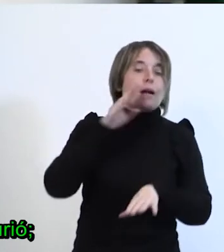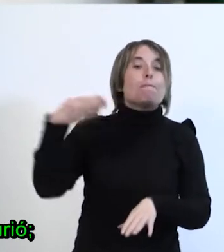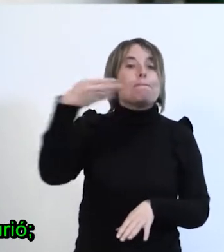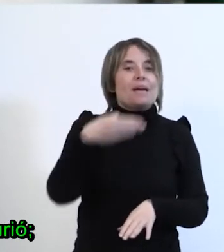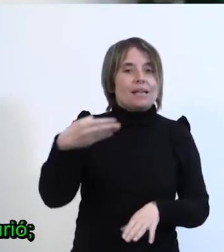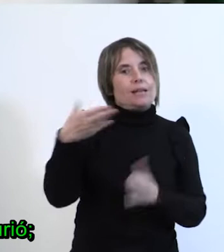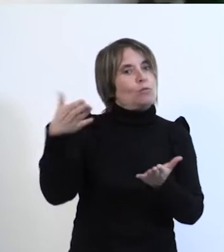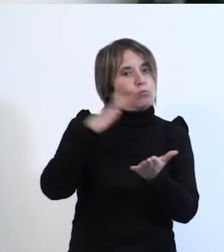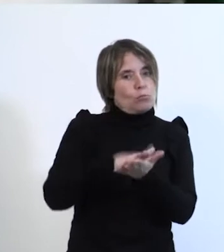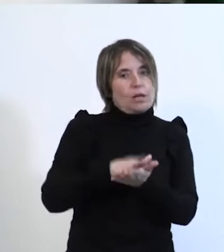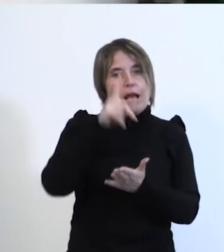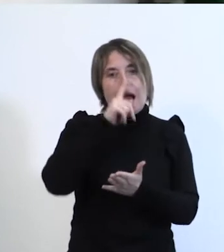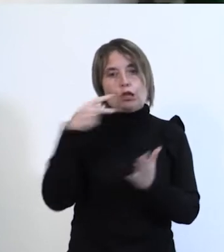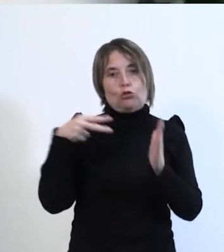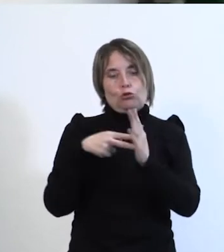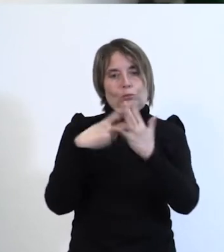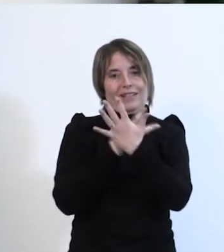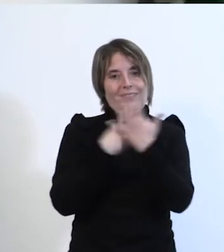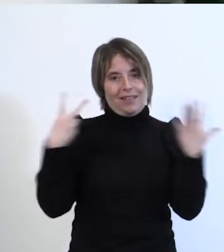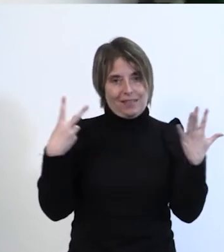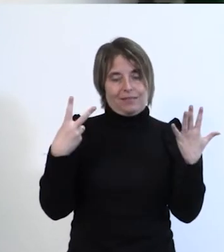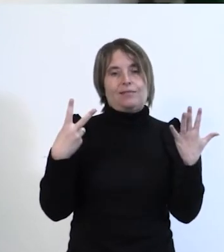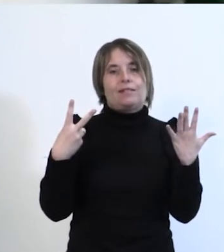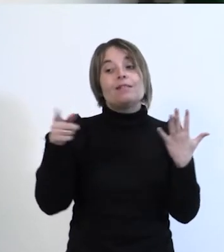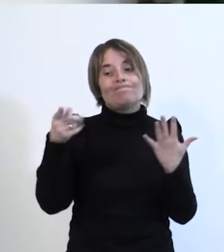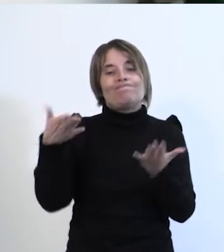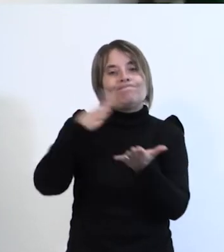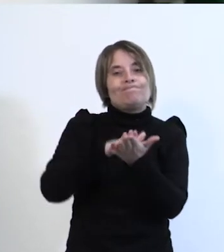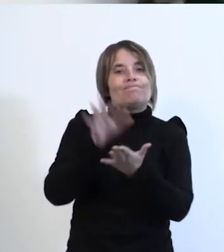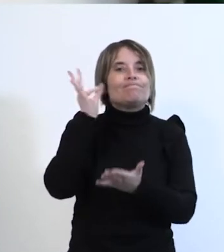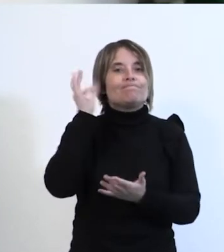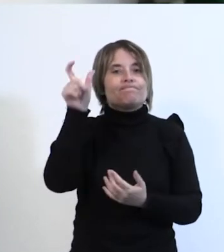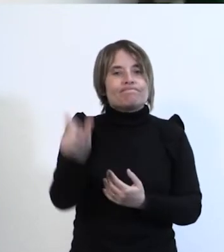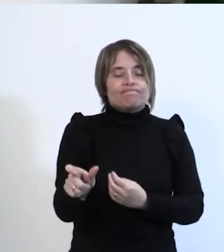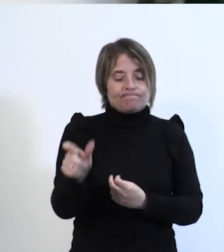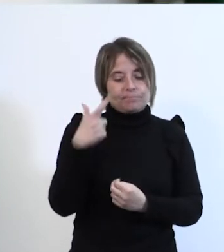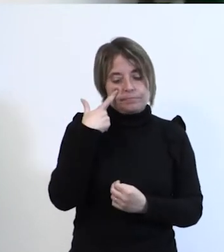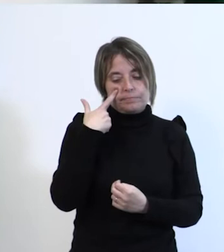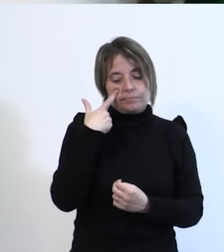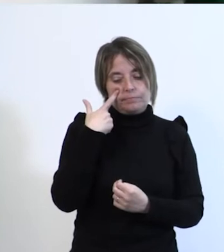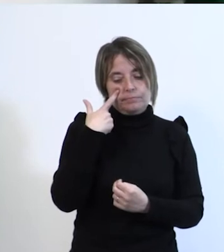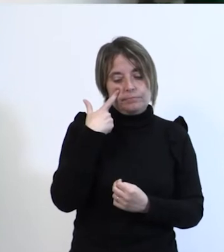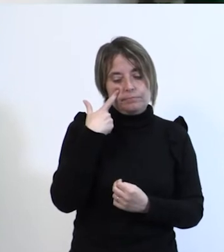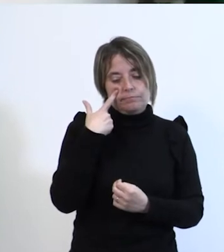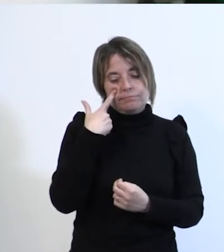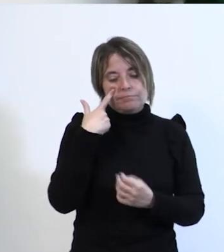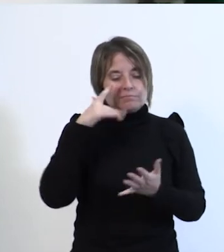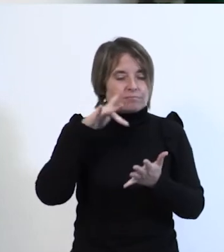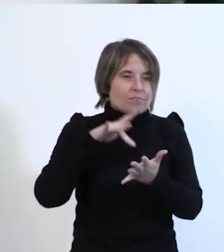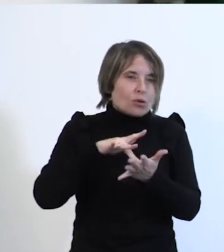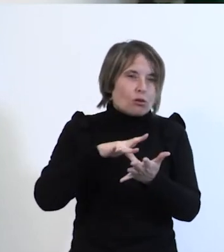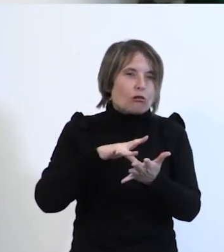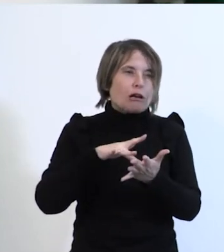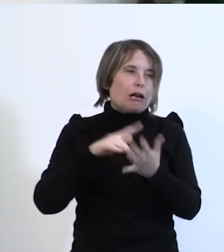decir, murió en el 2017, producto de una